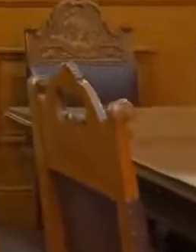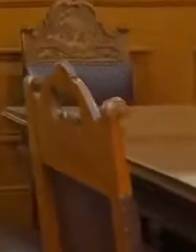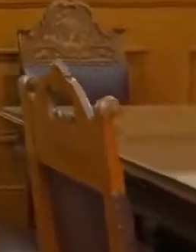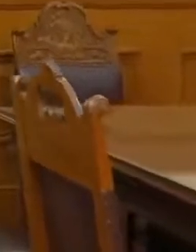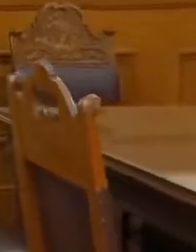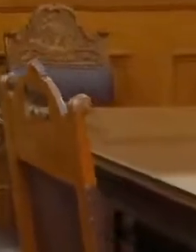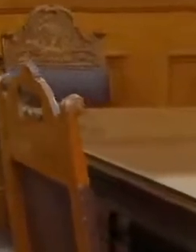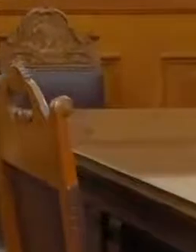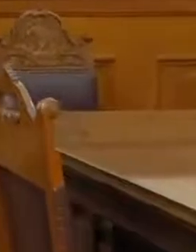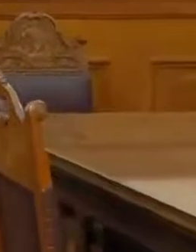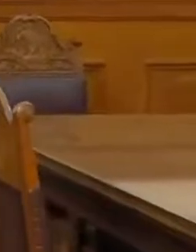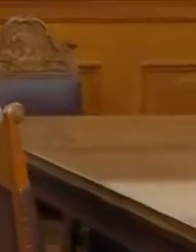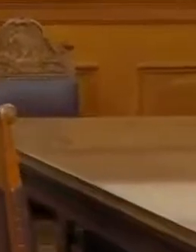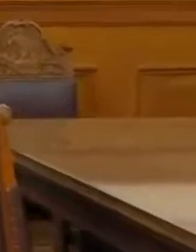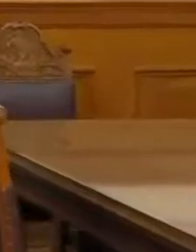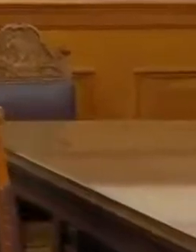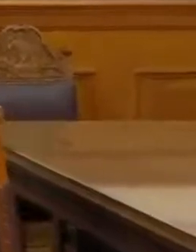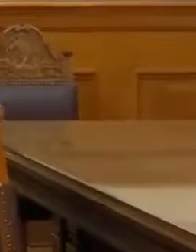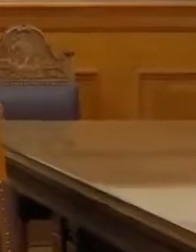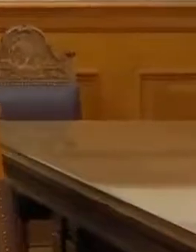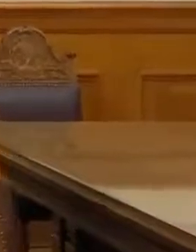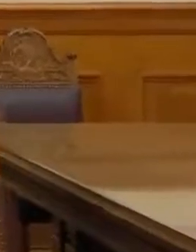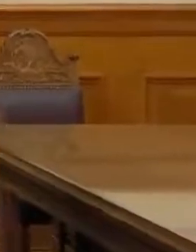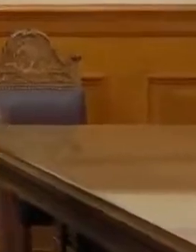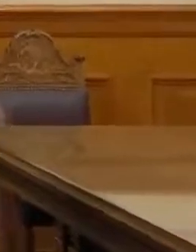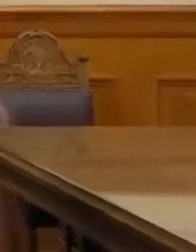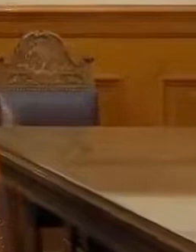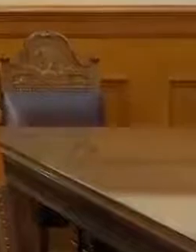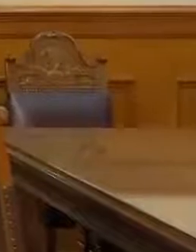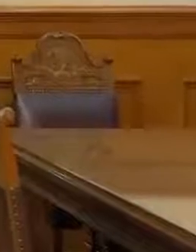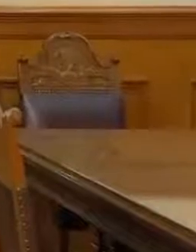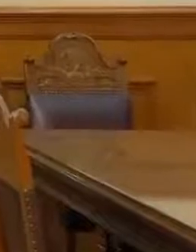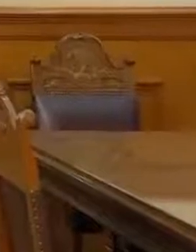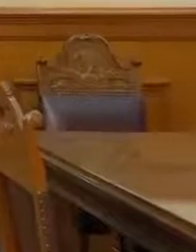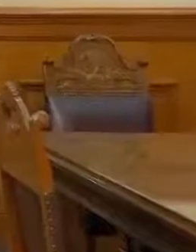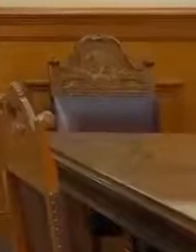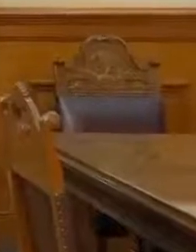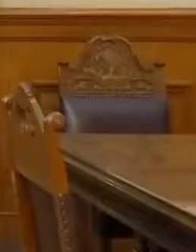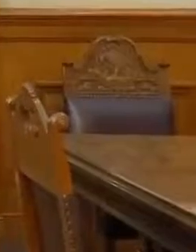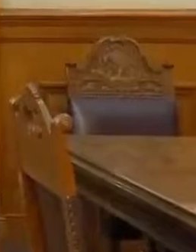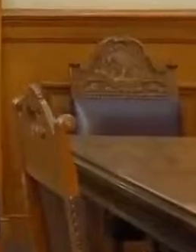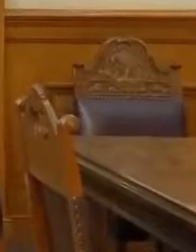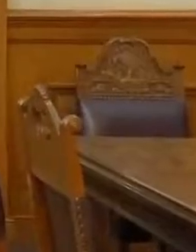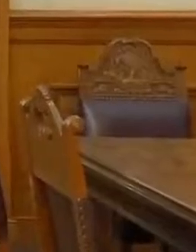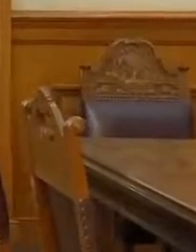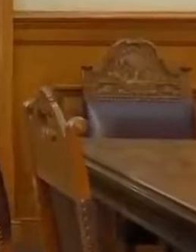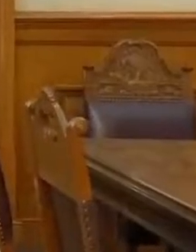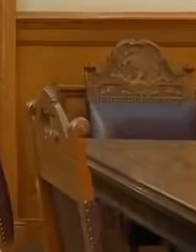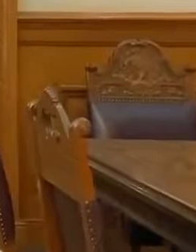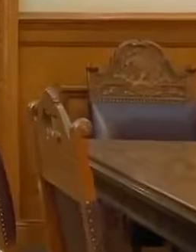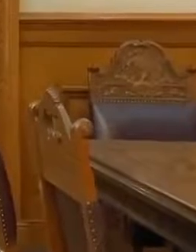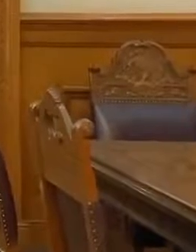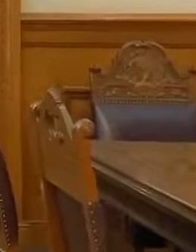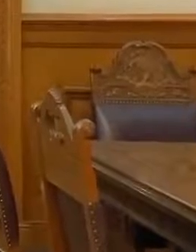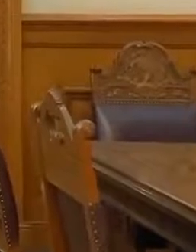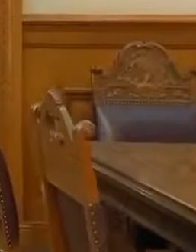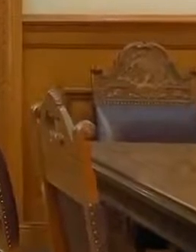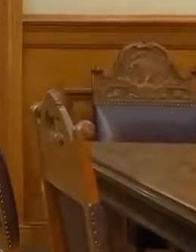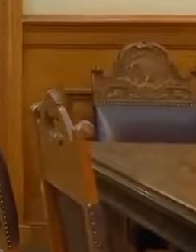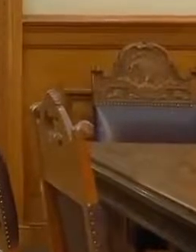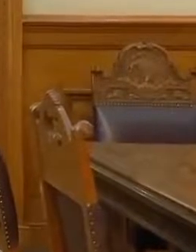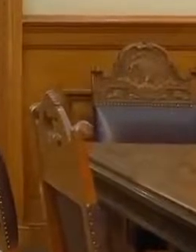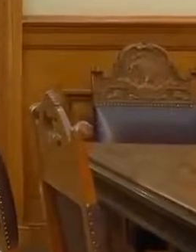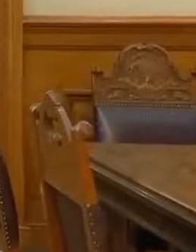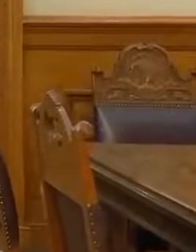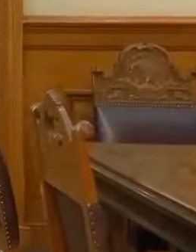recuperamos 75,000 empleos. Yo nada más quiero recordar que el año